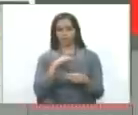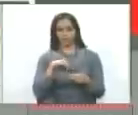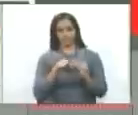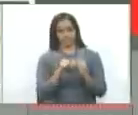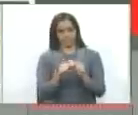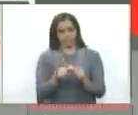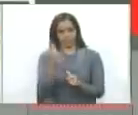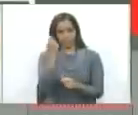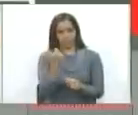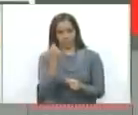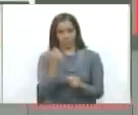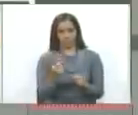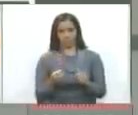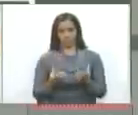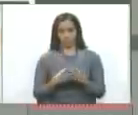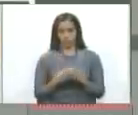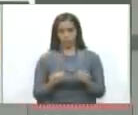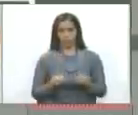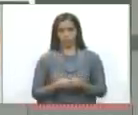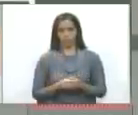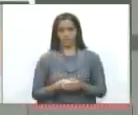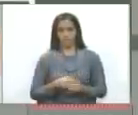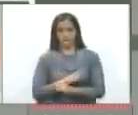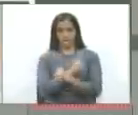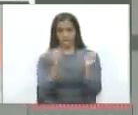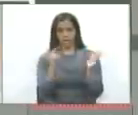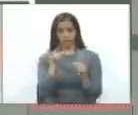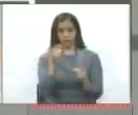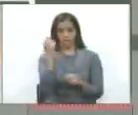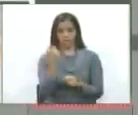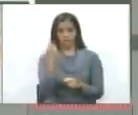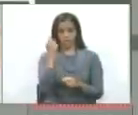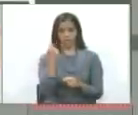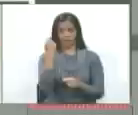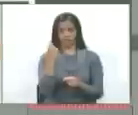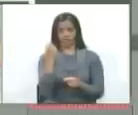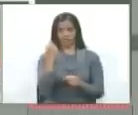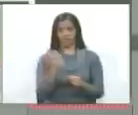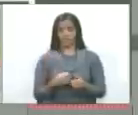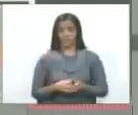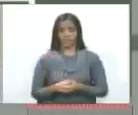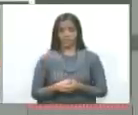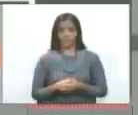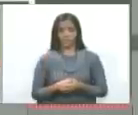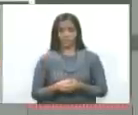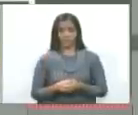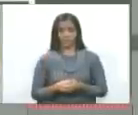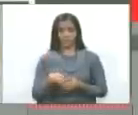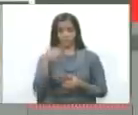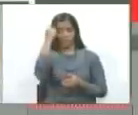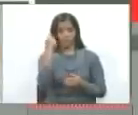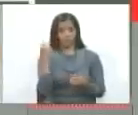diputados todos. Correcto. Tú eres diputado, Diosdado, se me ha olvidado, claro, tienes razón.